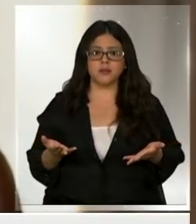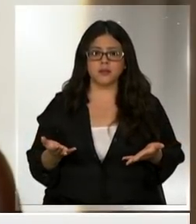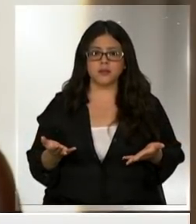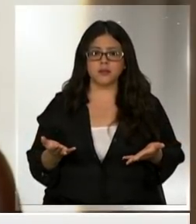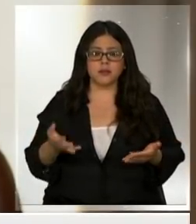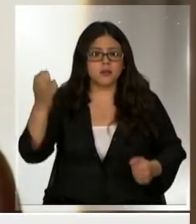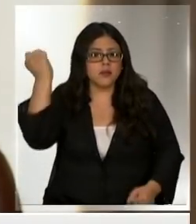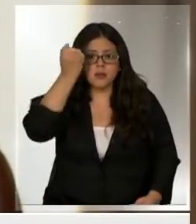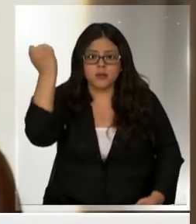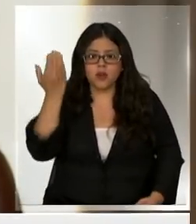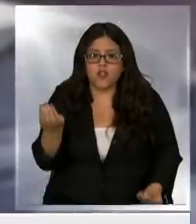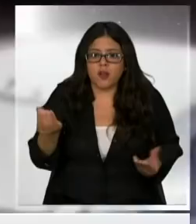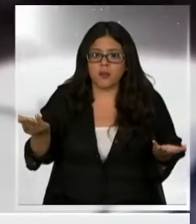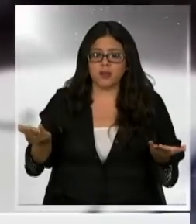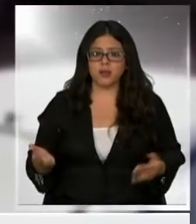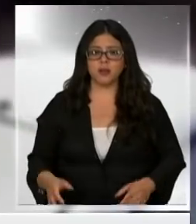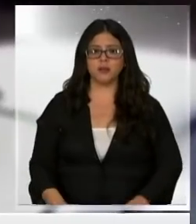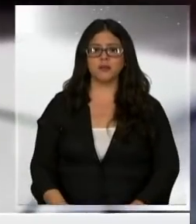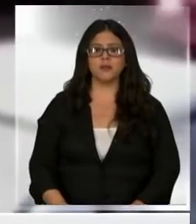Traumatizado, choqueado.